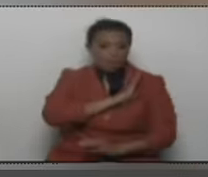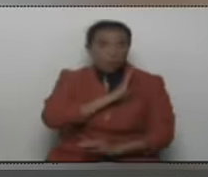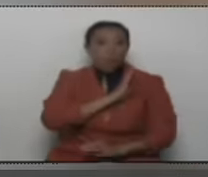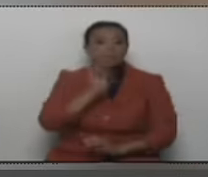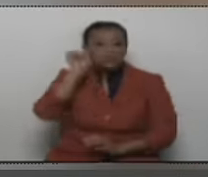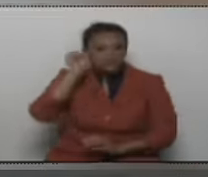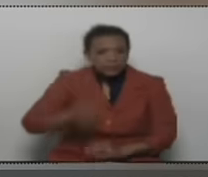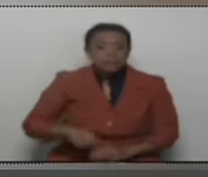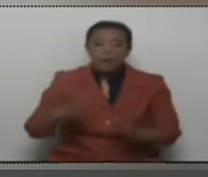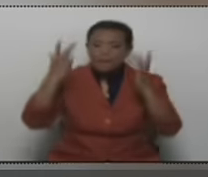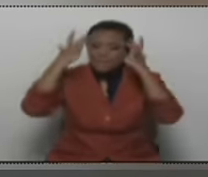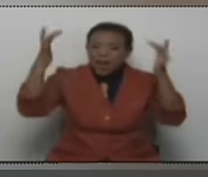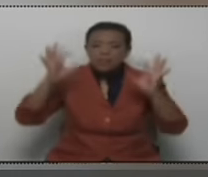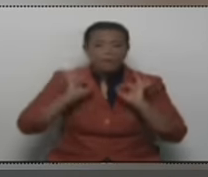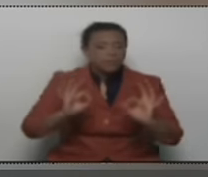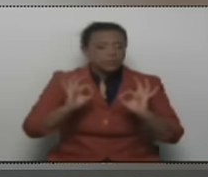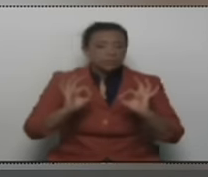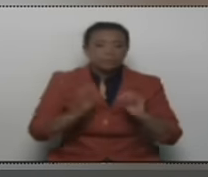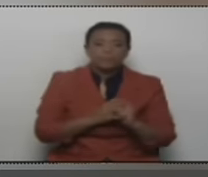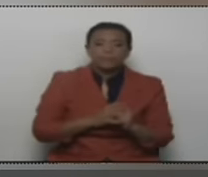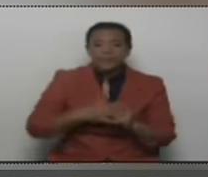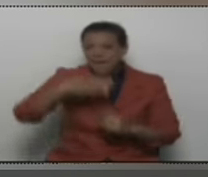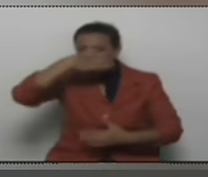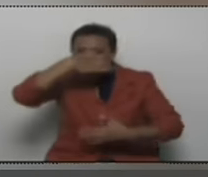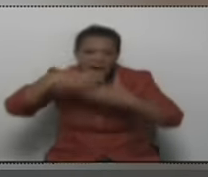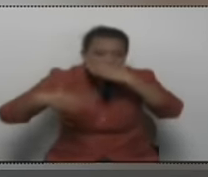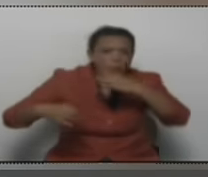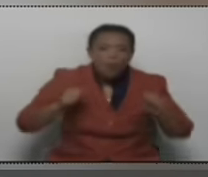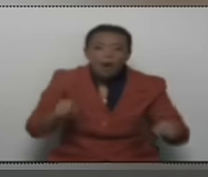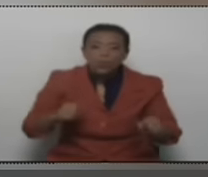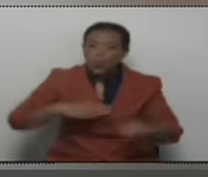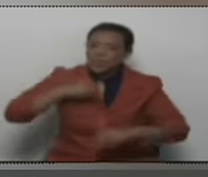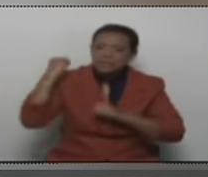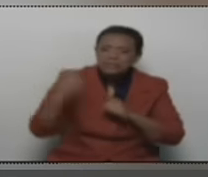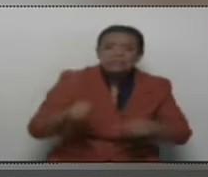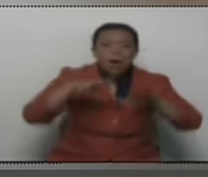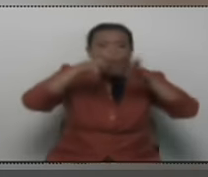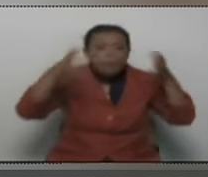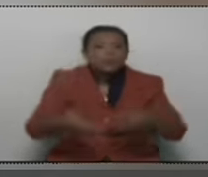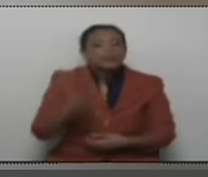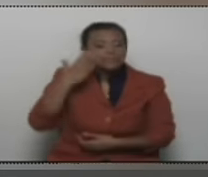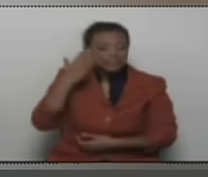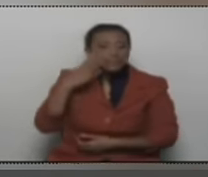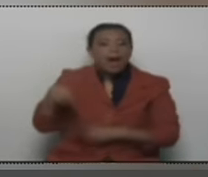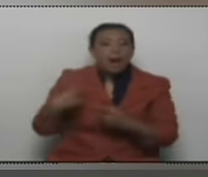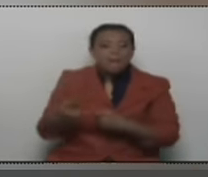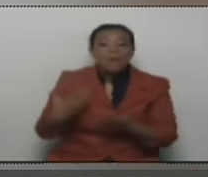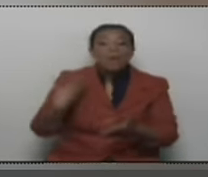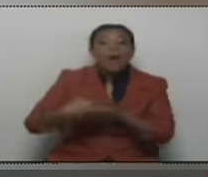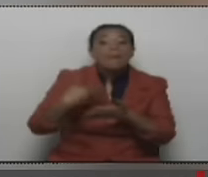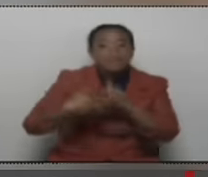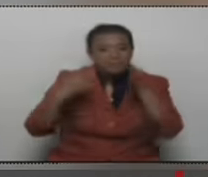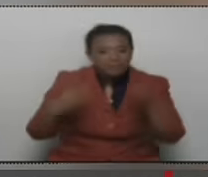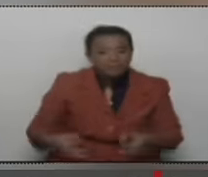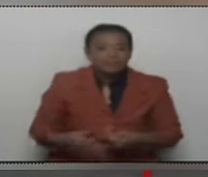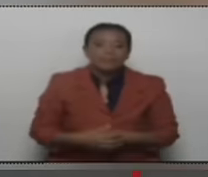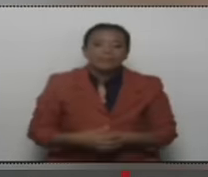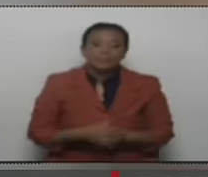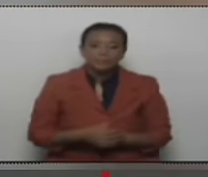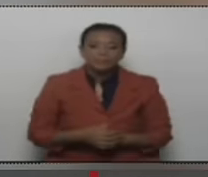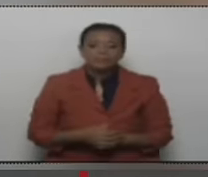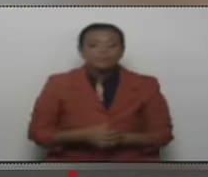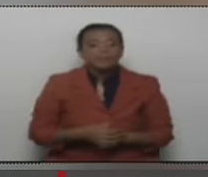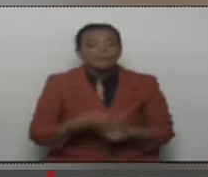de experto en operaciones especiales de guerra sucia, de asesinatos en el mundo, porque fue evidente. Y además,